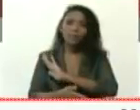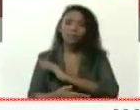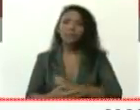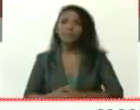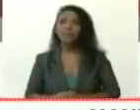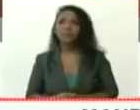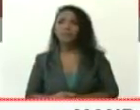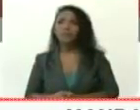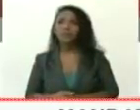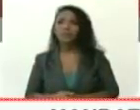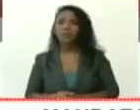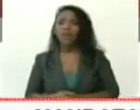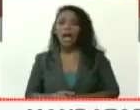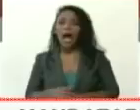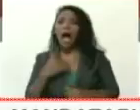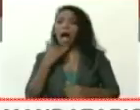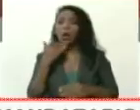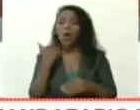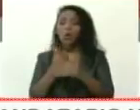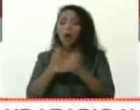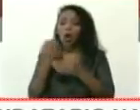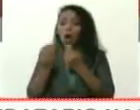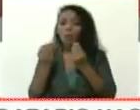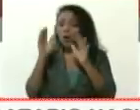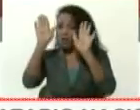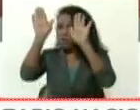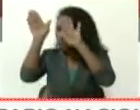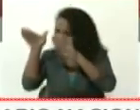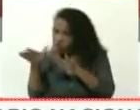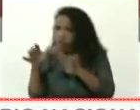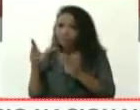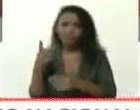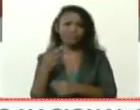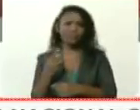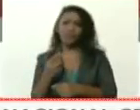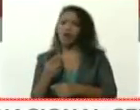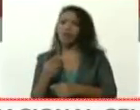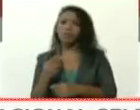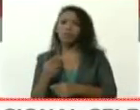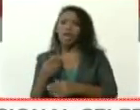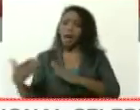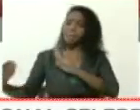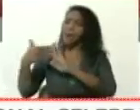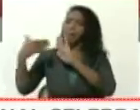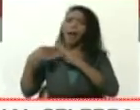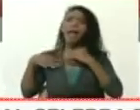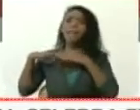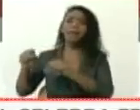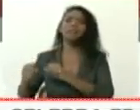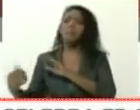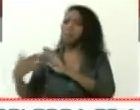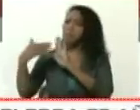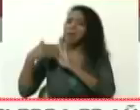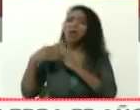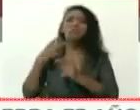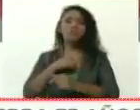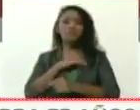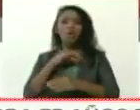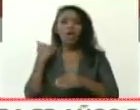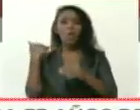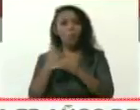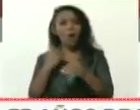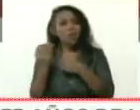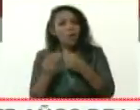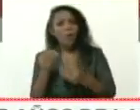en rendirse, como quería Abrams. No, en ningún momento, al contrario, cada arremetida del imperialismo nos da mayor fortaleza, nos